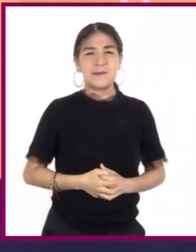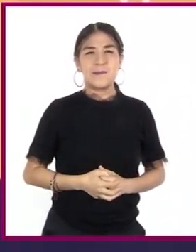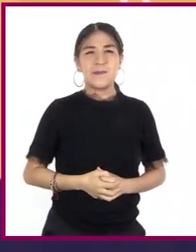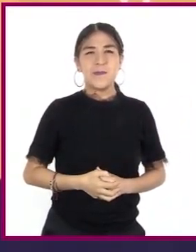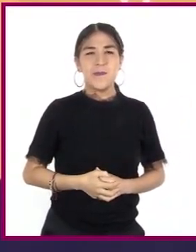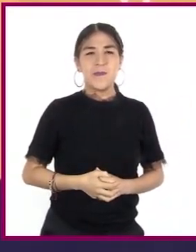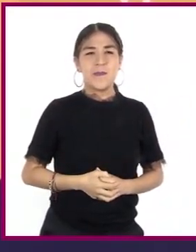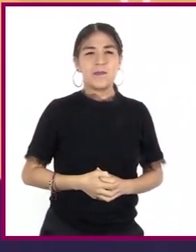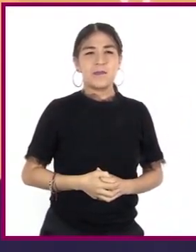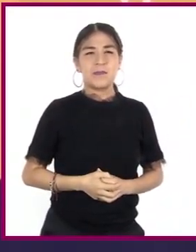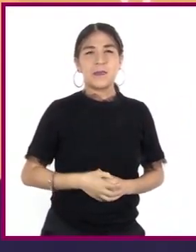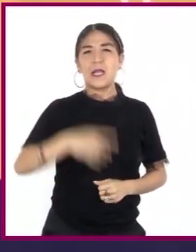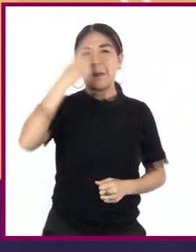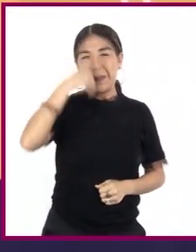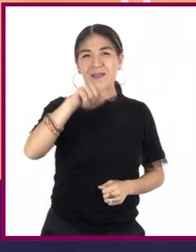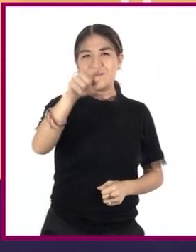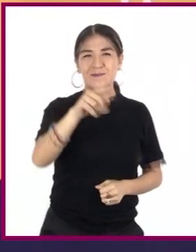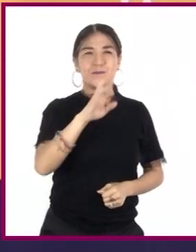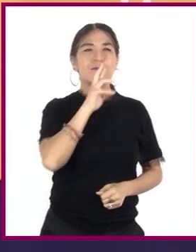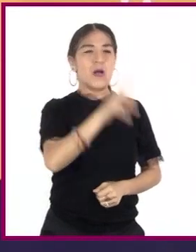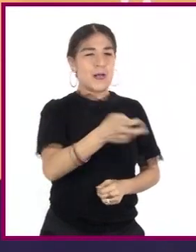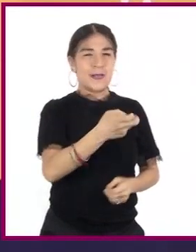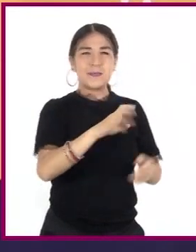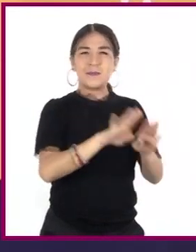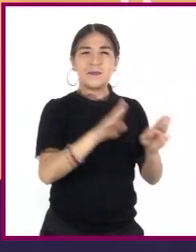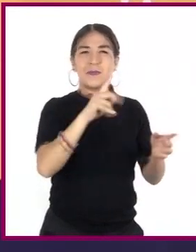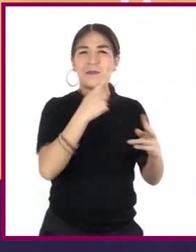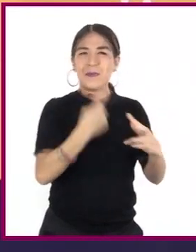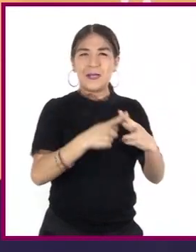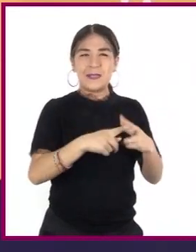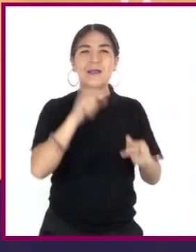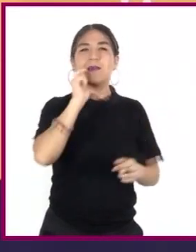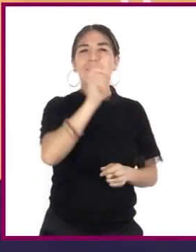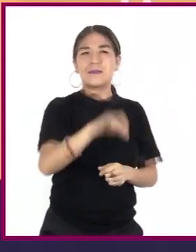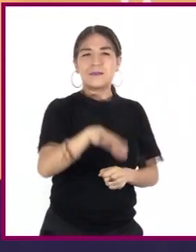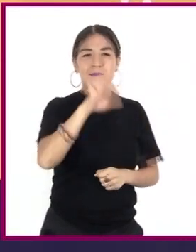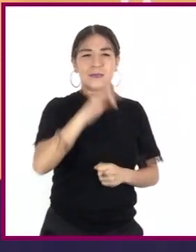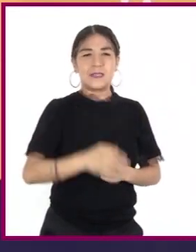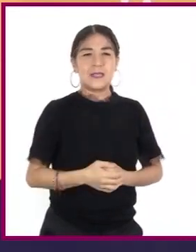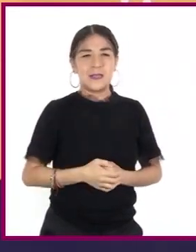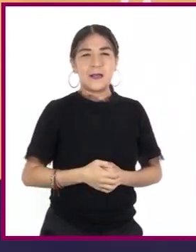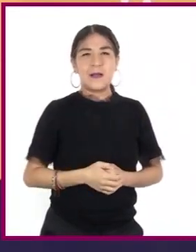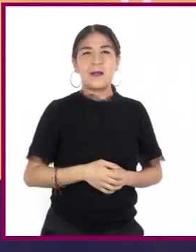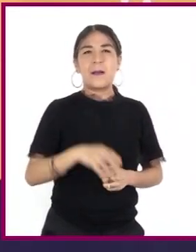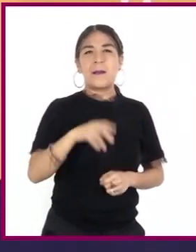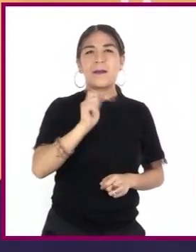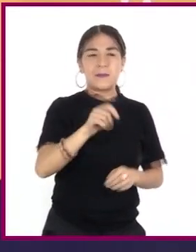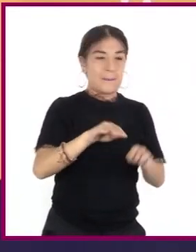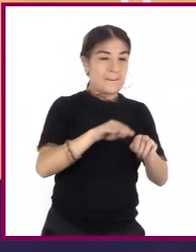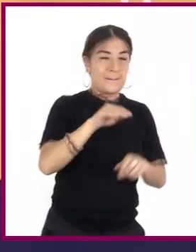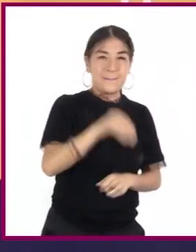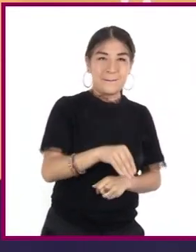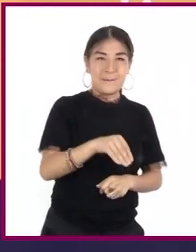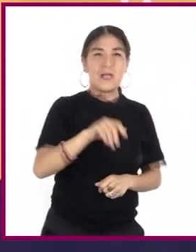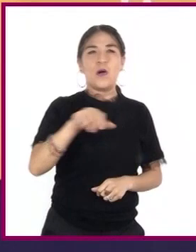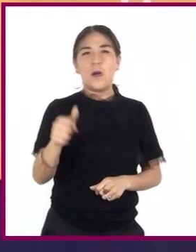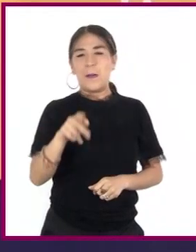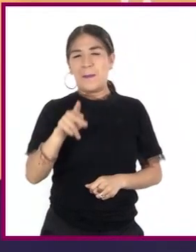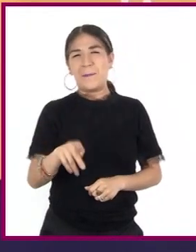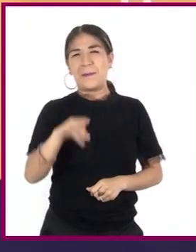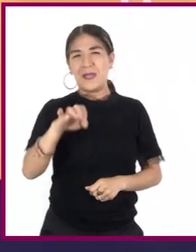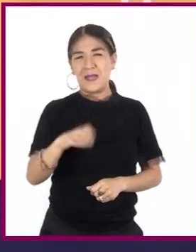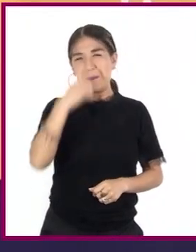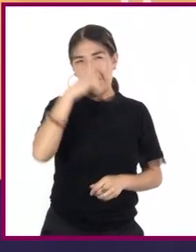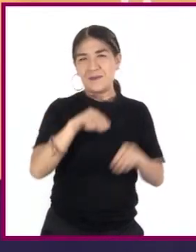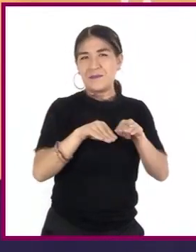Una manera de realizar esta conversión es a partir de la equivalencia entre un pie y el metro. De esa